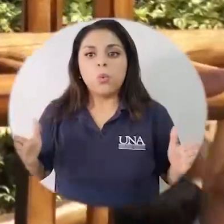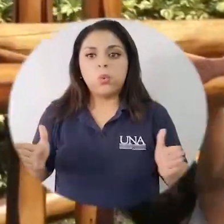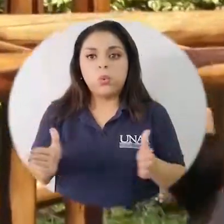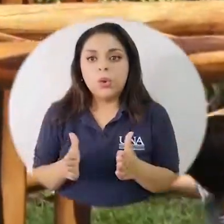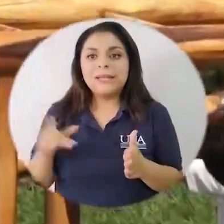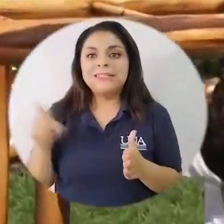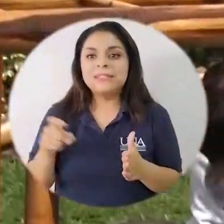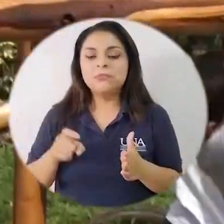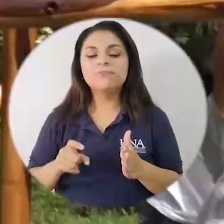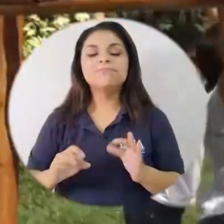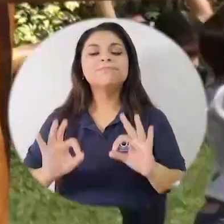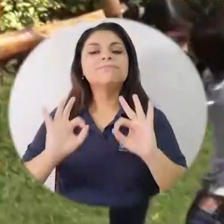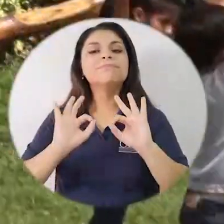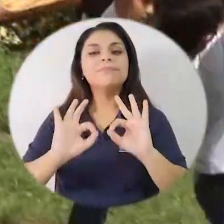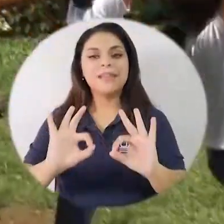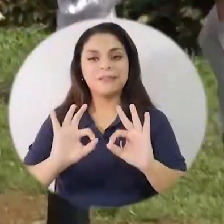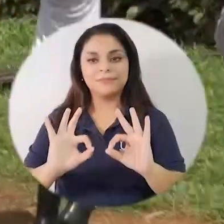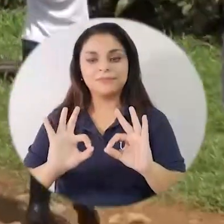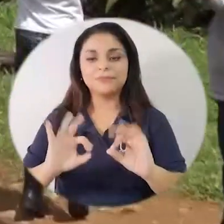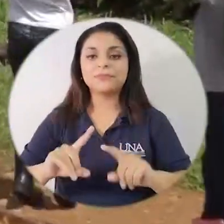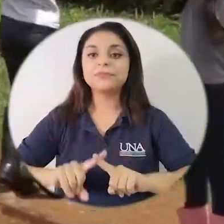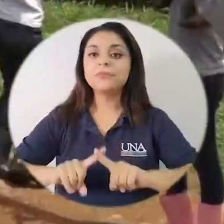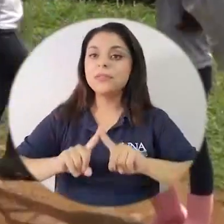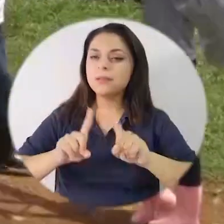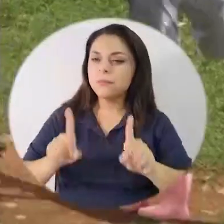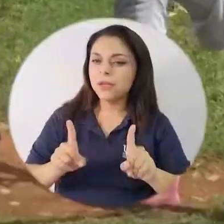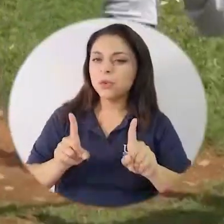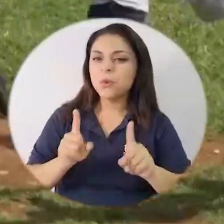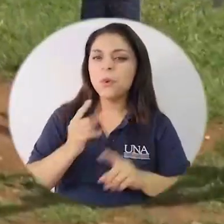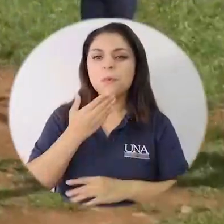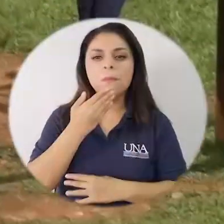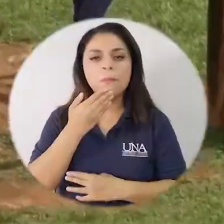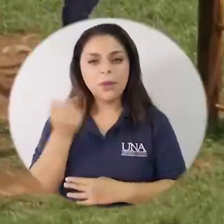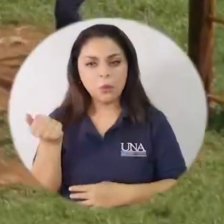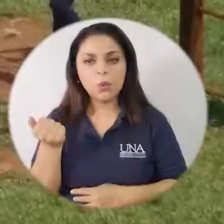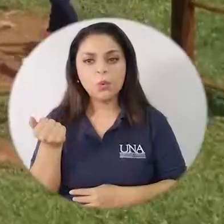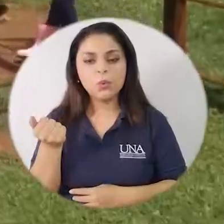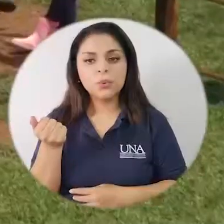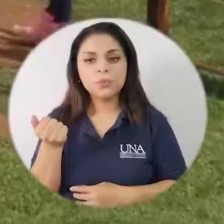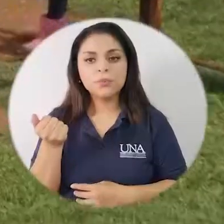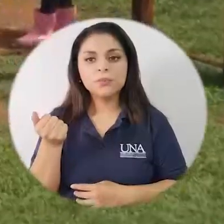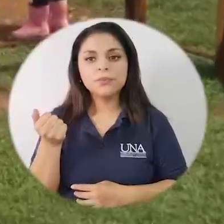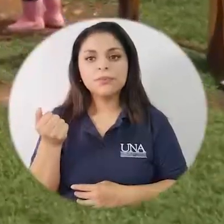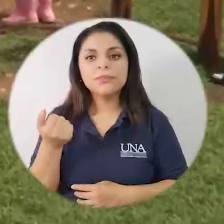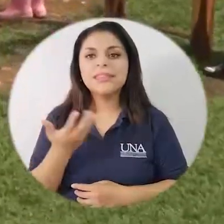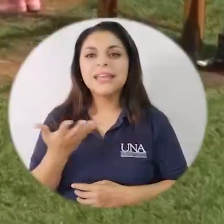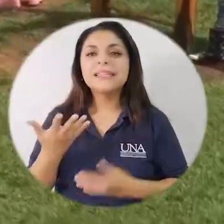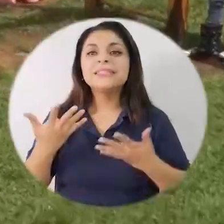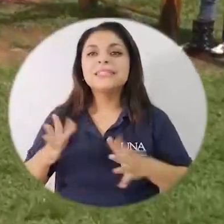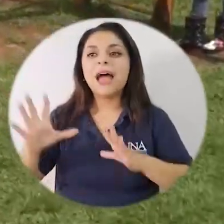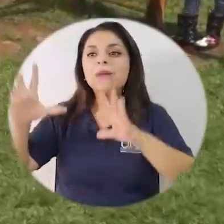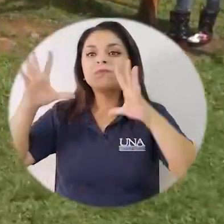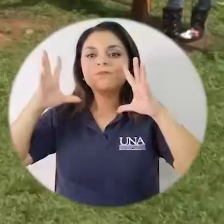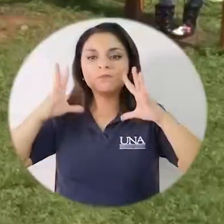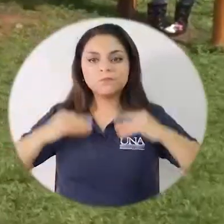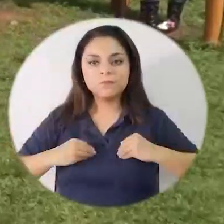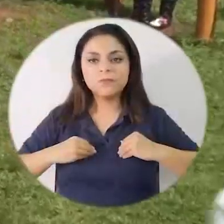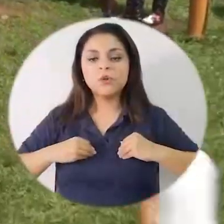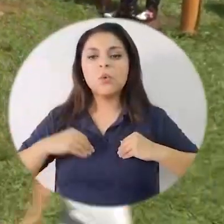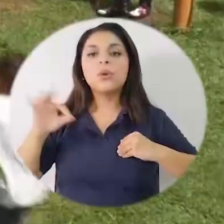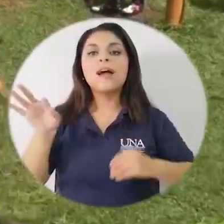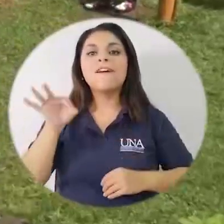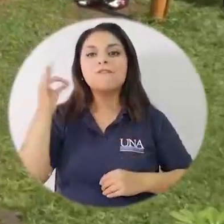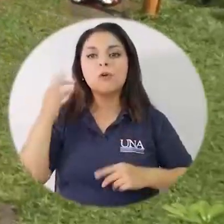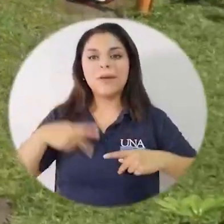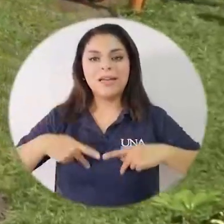de peso y está bien, pero sería mucho mejor si podemos como adoptar un estilo de vida. No es solo